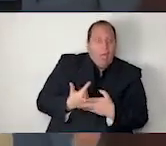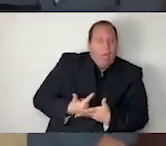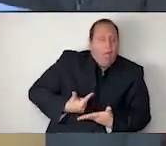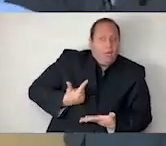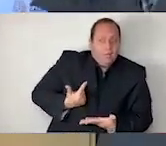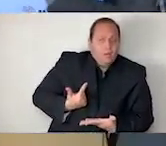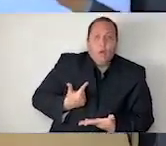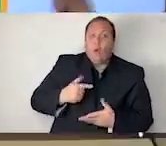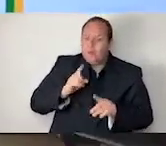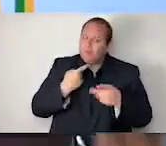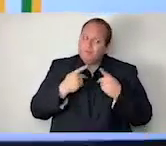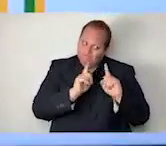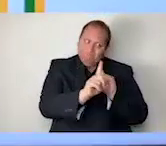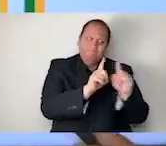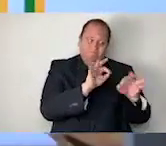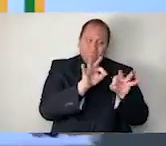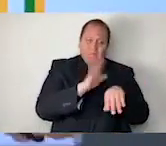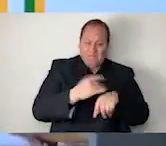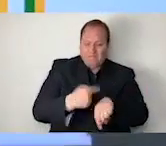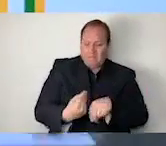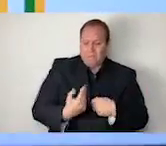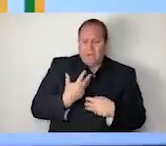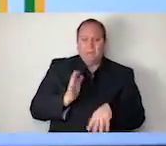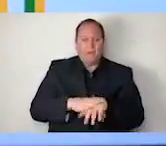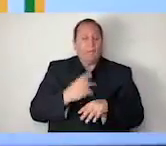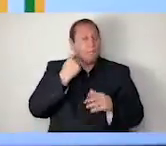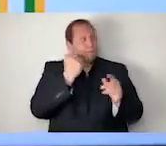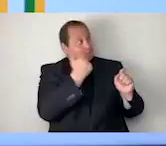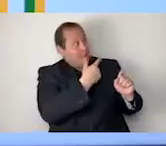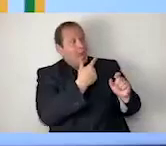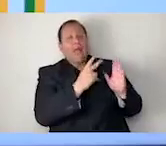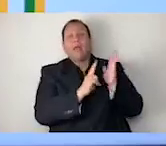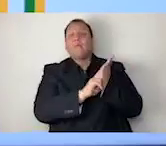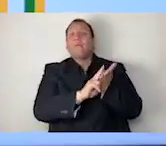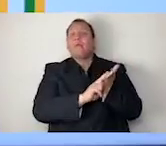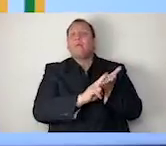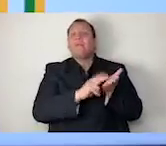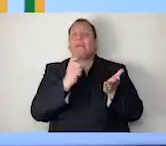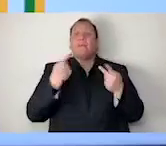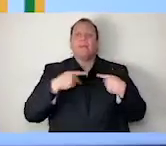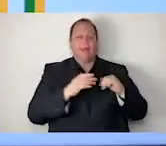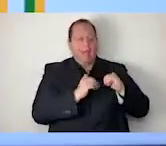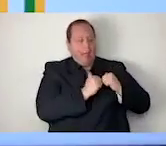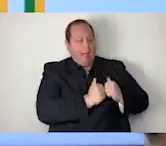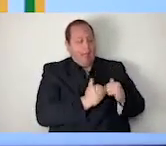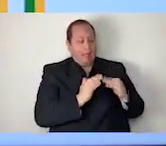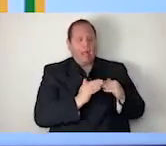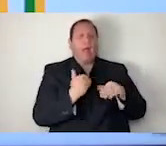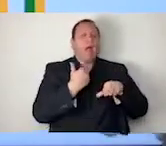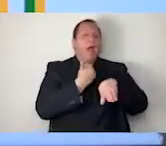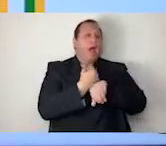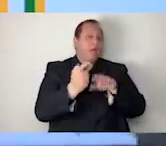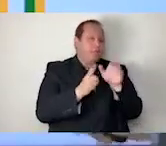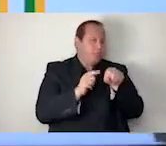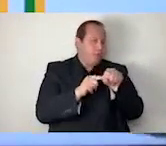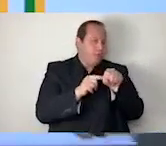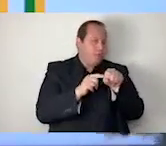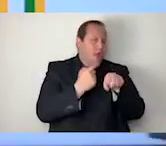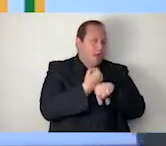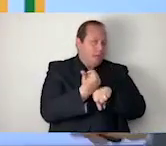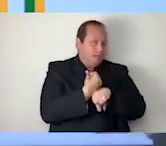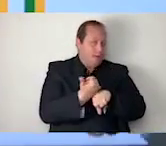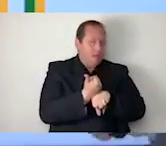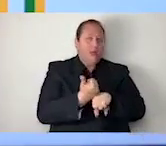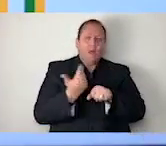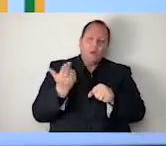son los pacientes hospitalizados y son los grupos etarios aquí hay un fenómeno no diferente en los 65 en sí de xavi